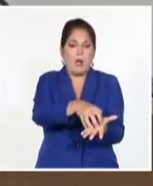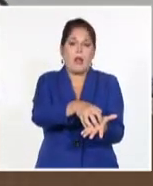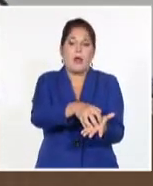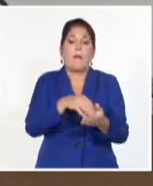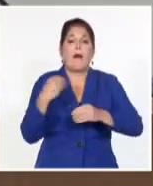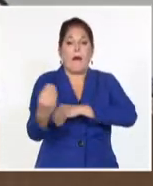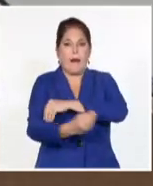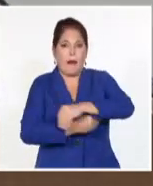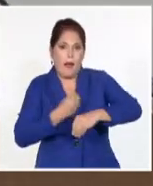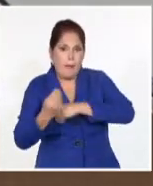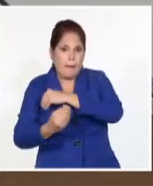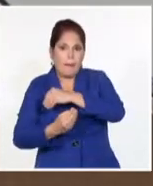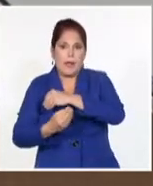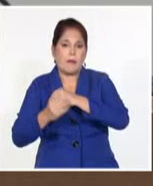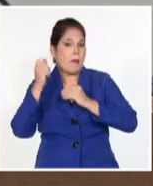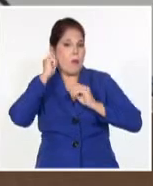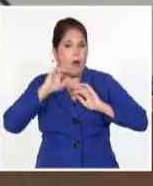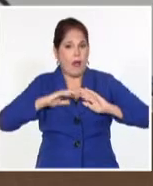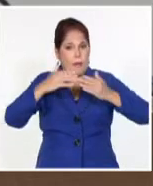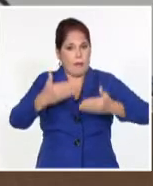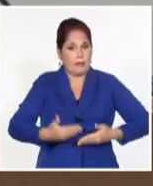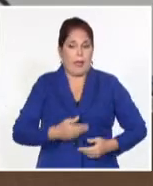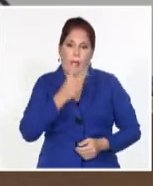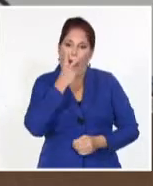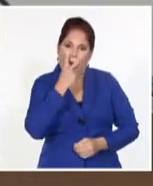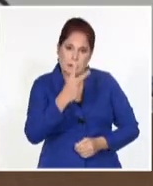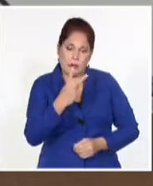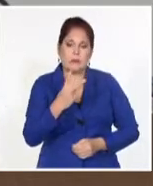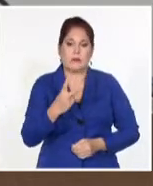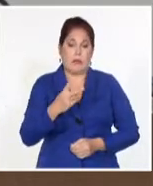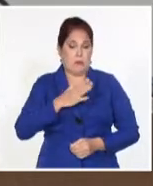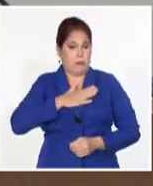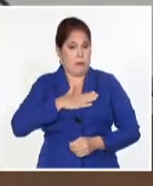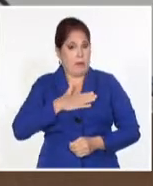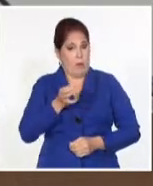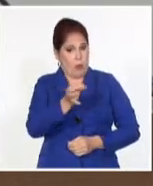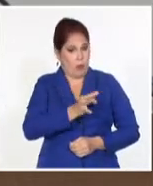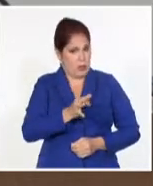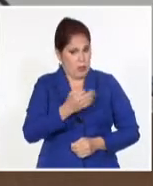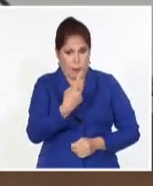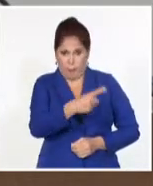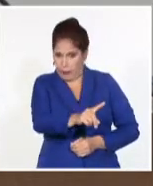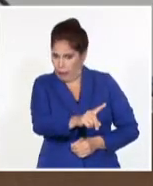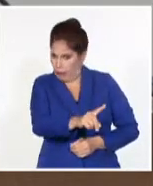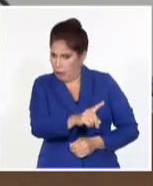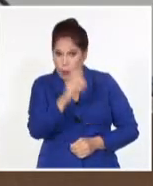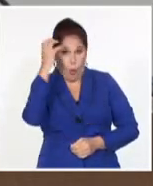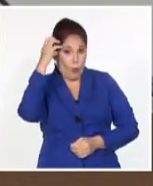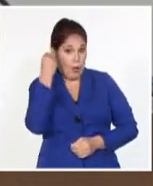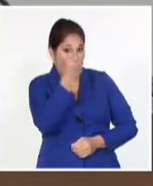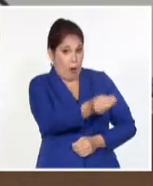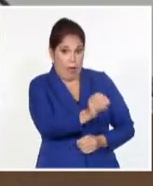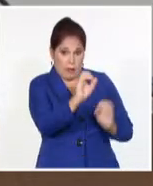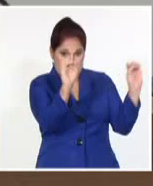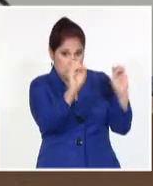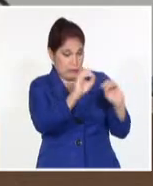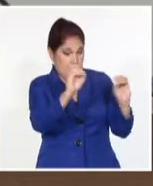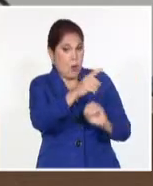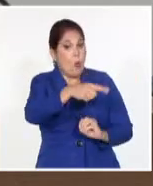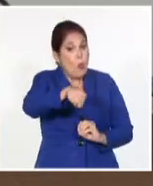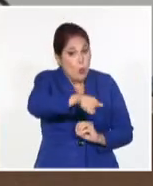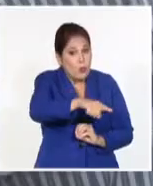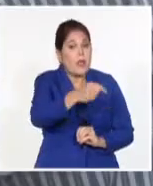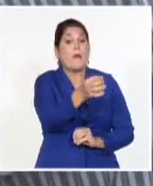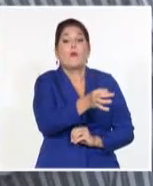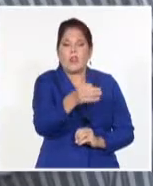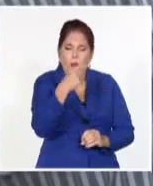estas circunstancias, con materiales propios del territorio, porque no hay tanto presupuesto para eso, pero sí se pueden hacer